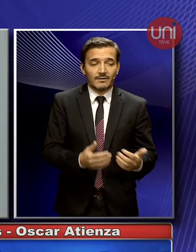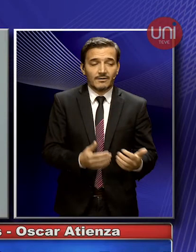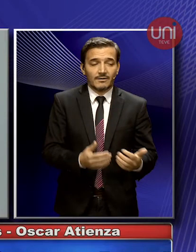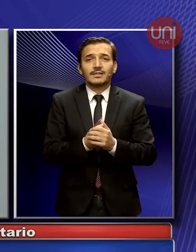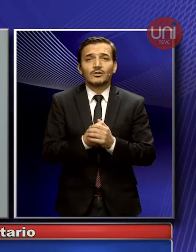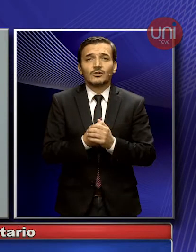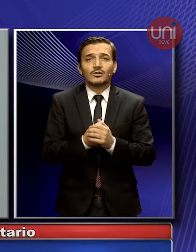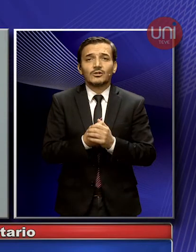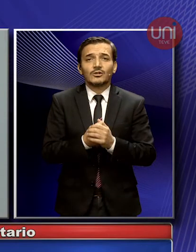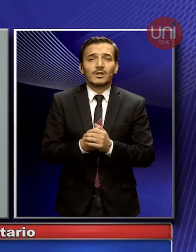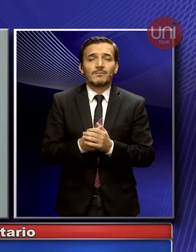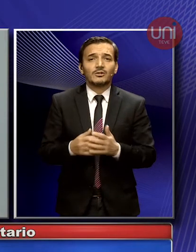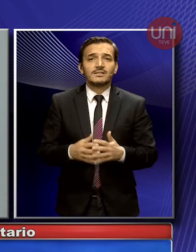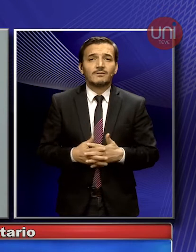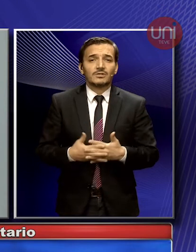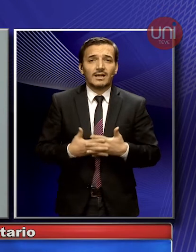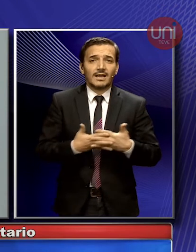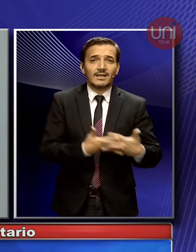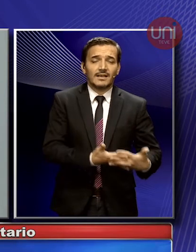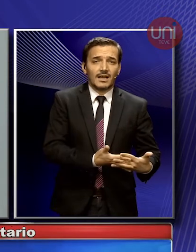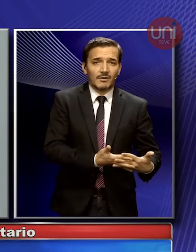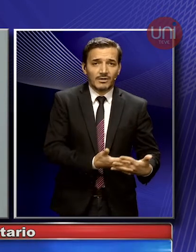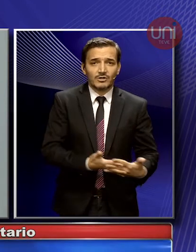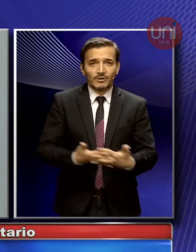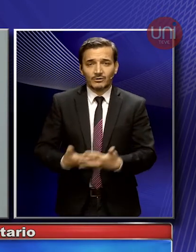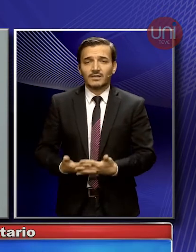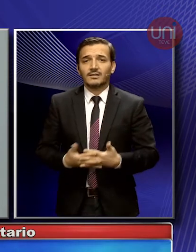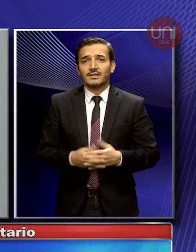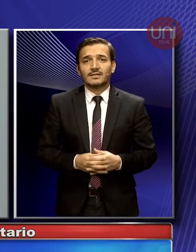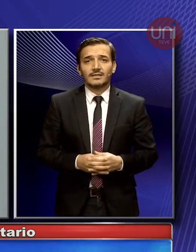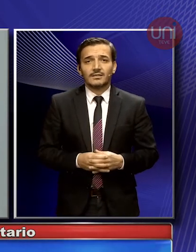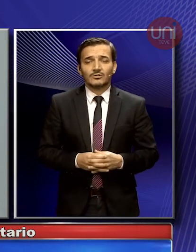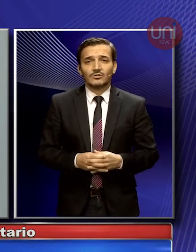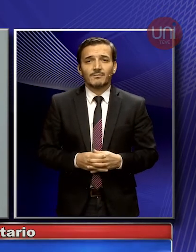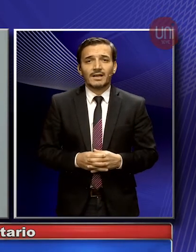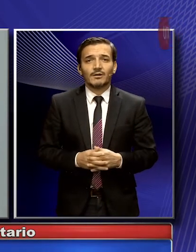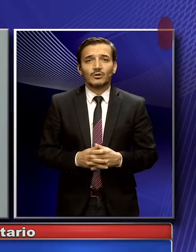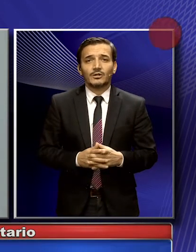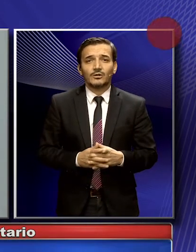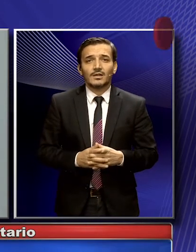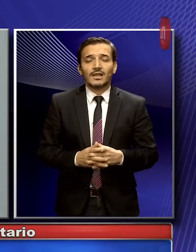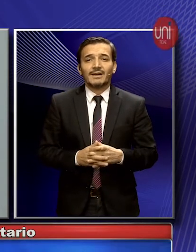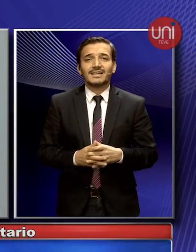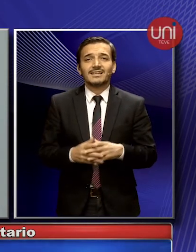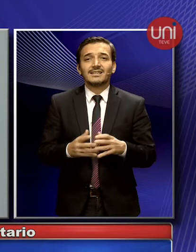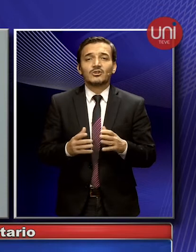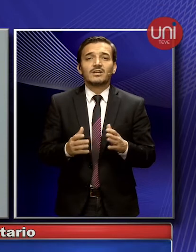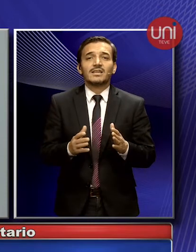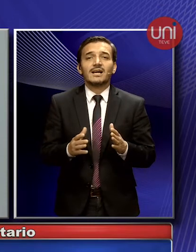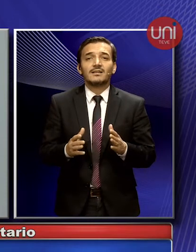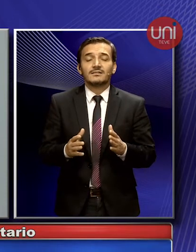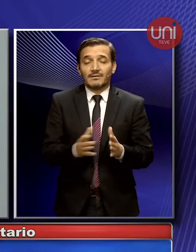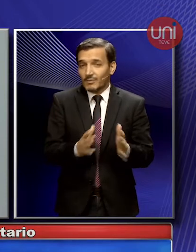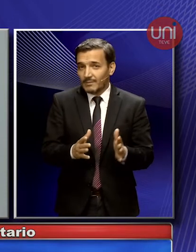decirlo. Doctor, con respecto, decíamos, a la vacunación, bueno, usted nos enmarcaba todo esto. La variante Delta no